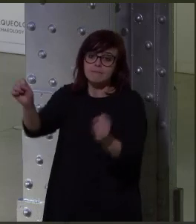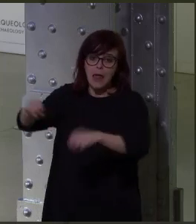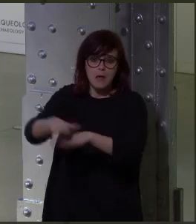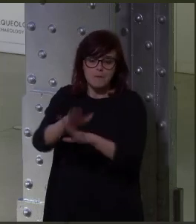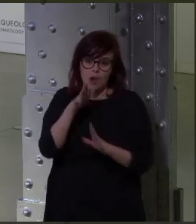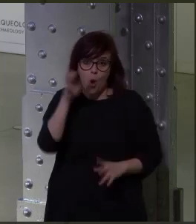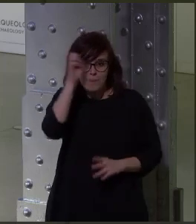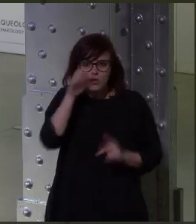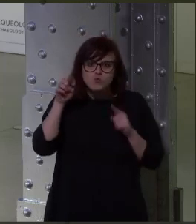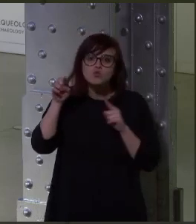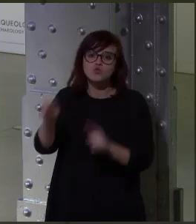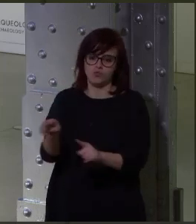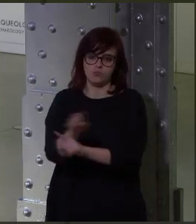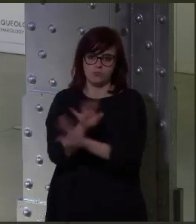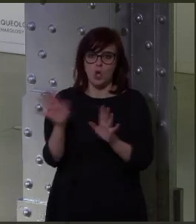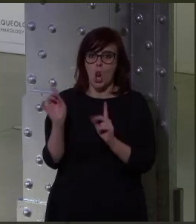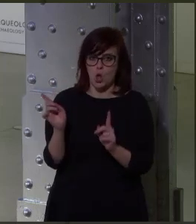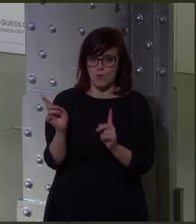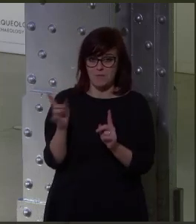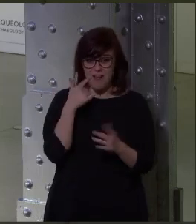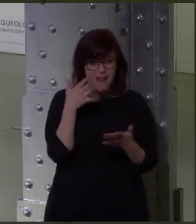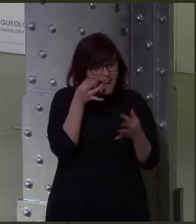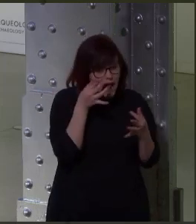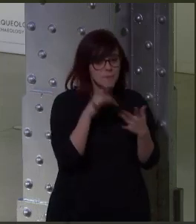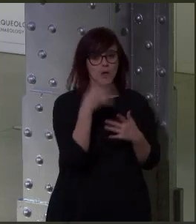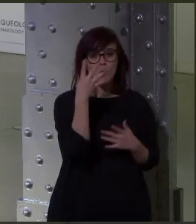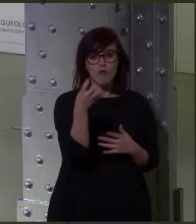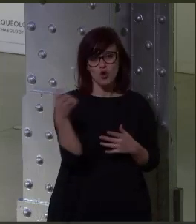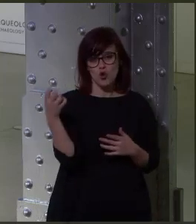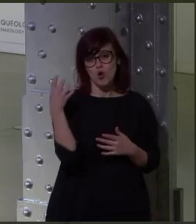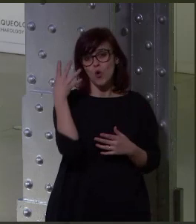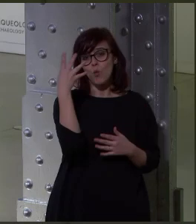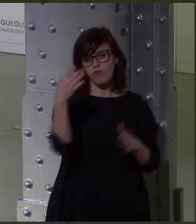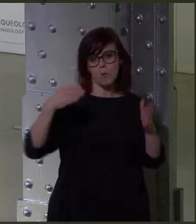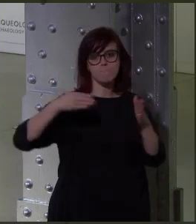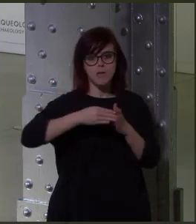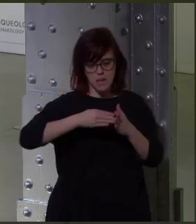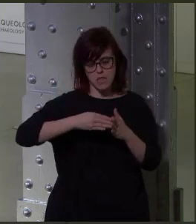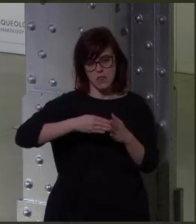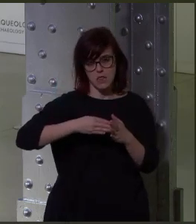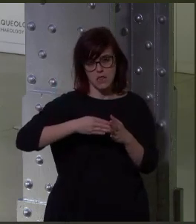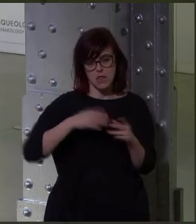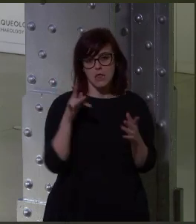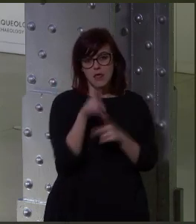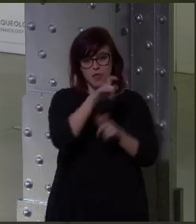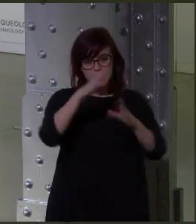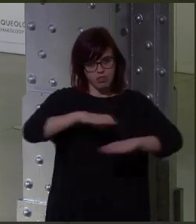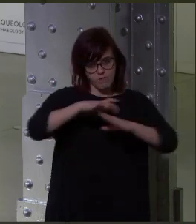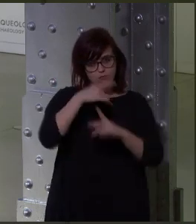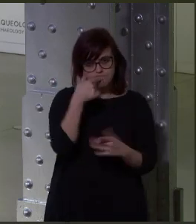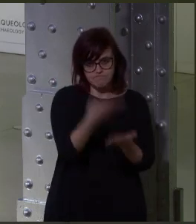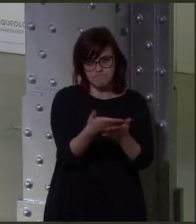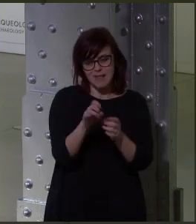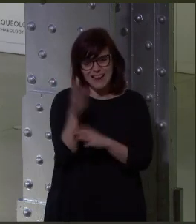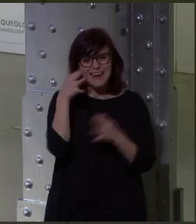su propia opinión. Lo que sí está muy claro es que más de 4.000 científicos están diciendo que el cambio climático es real,